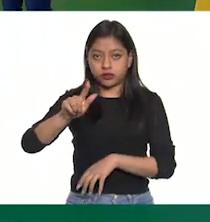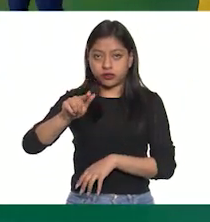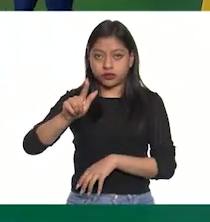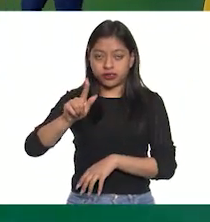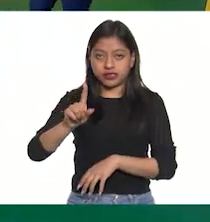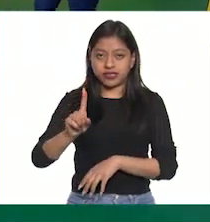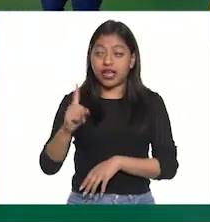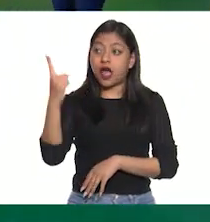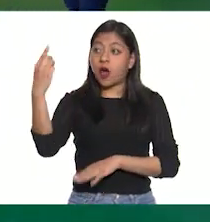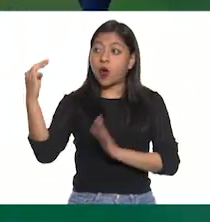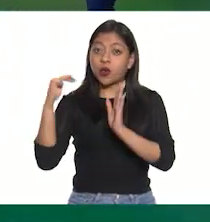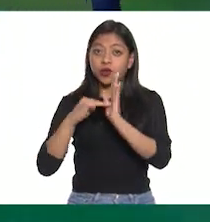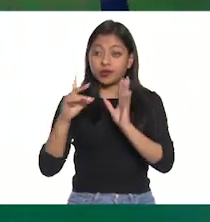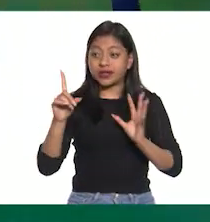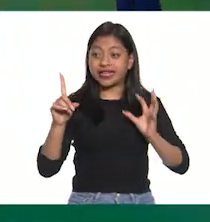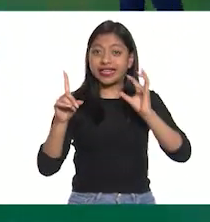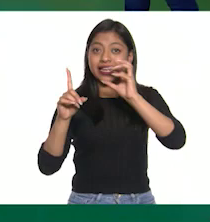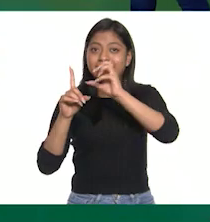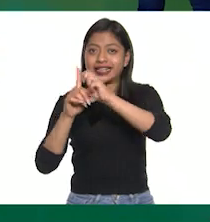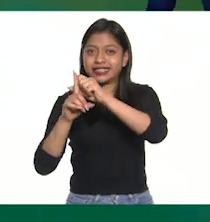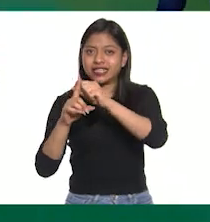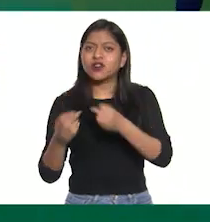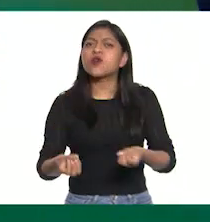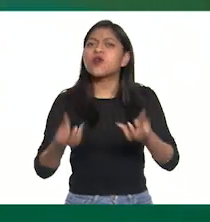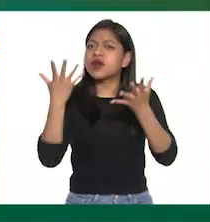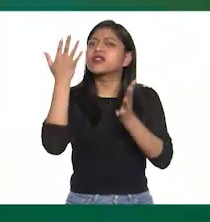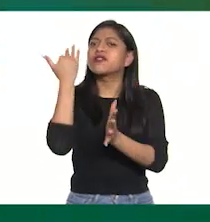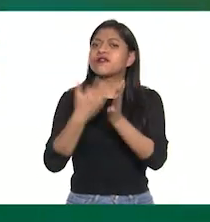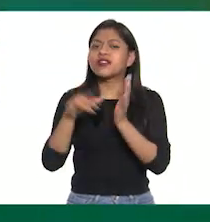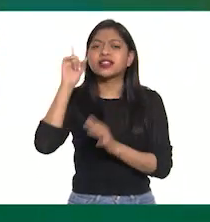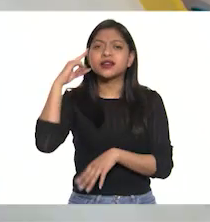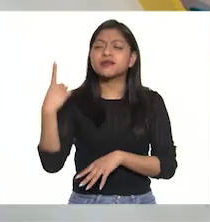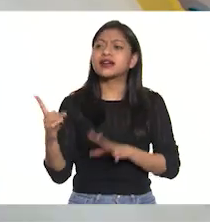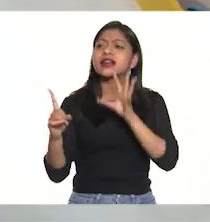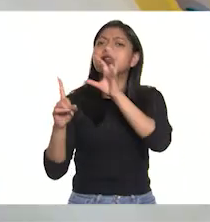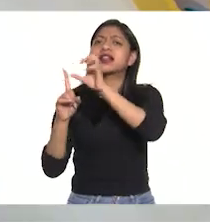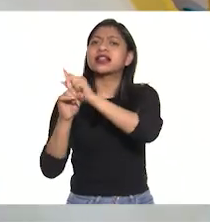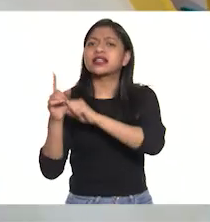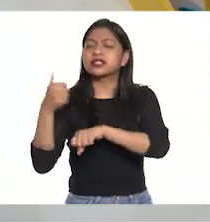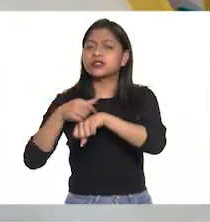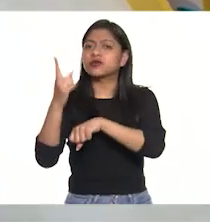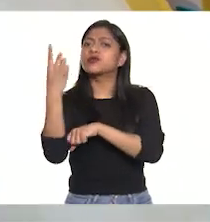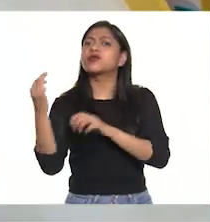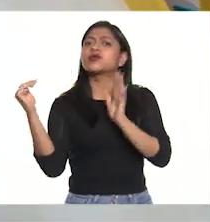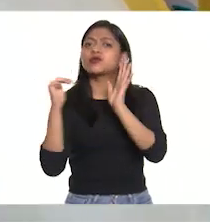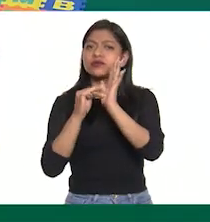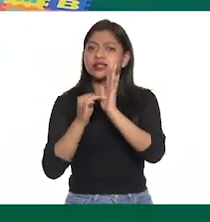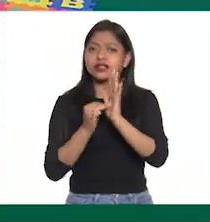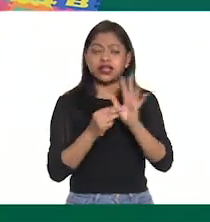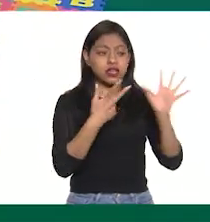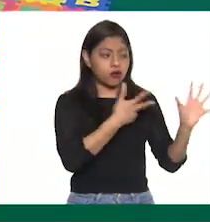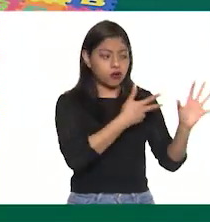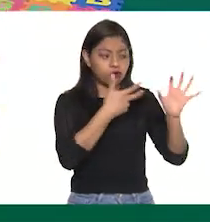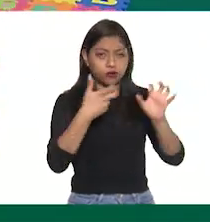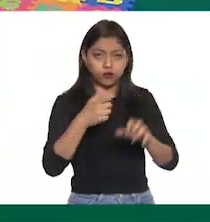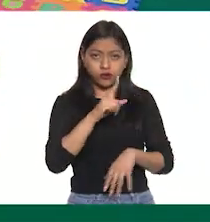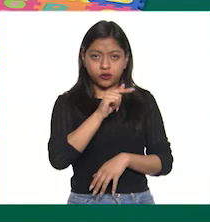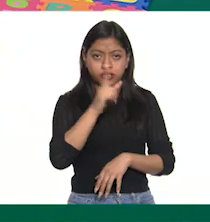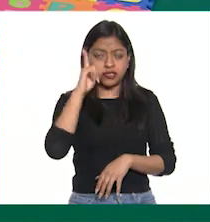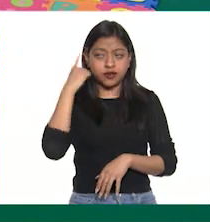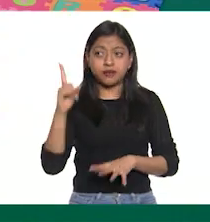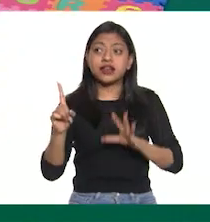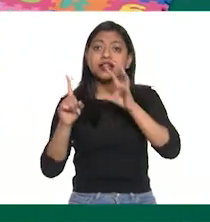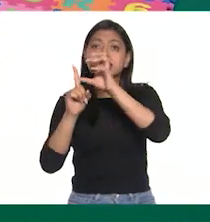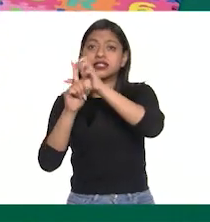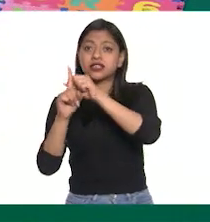me falta para llegar a 1000? En el 870, a ver, vamos a contar de 10 en